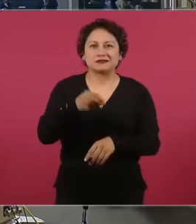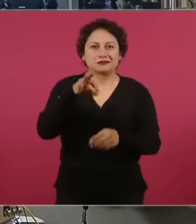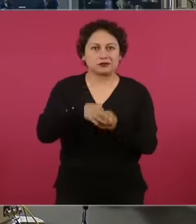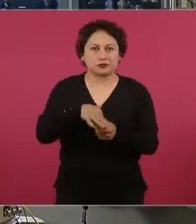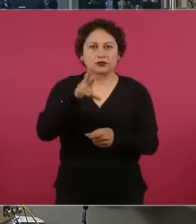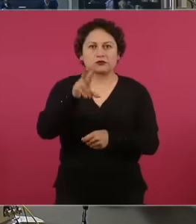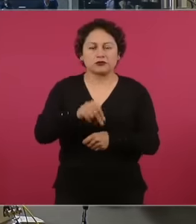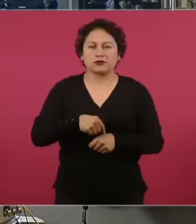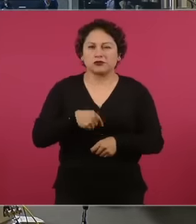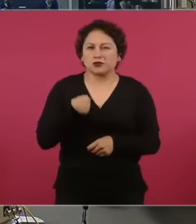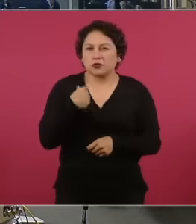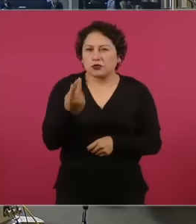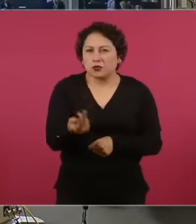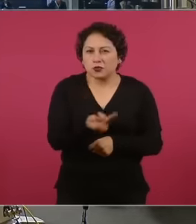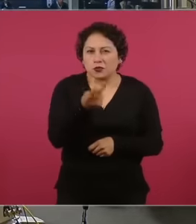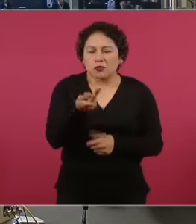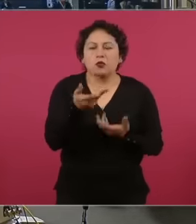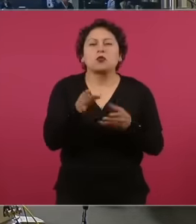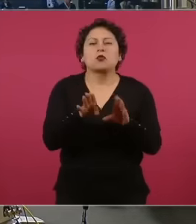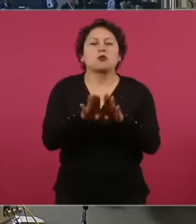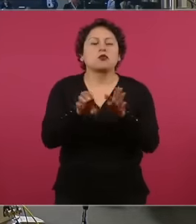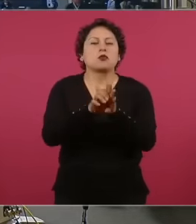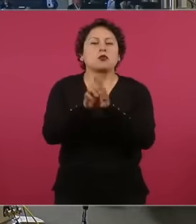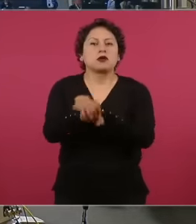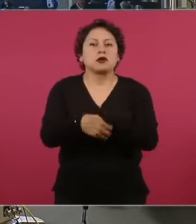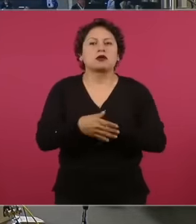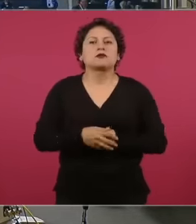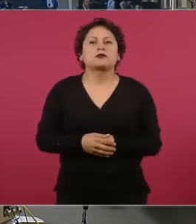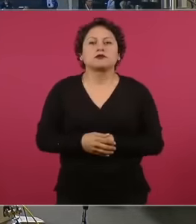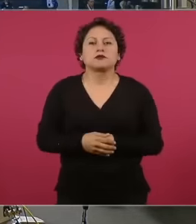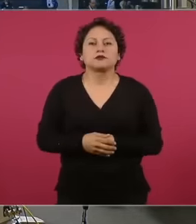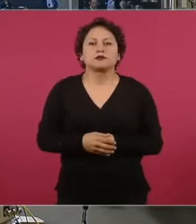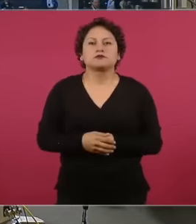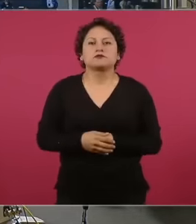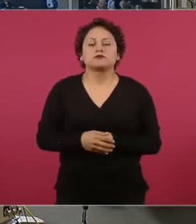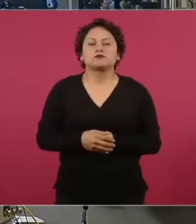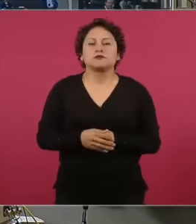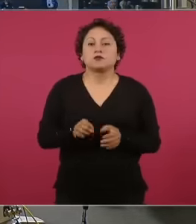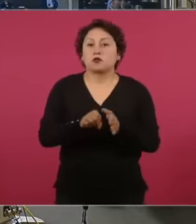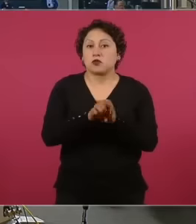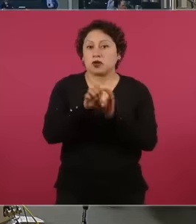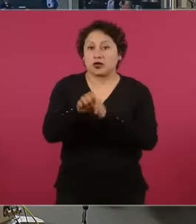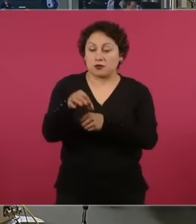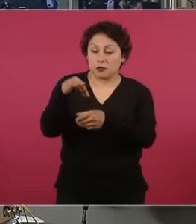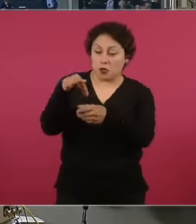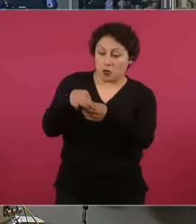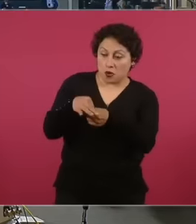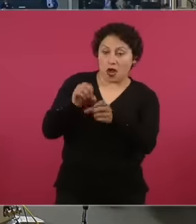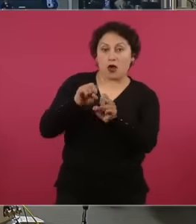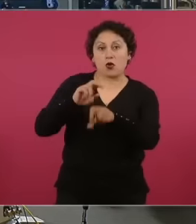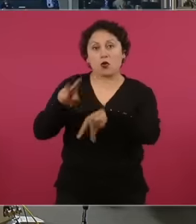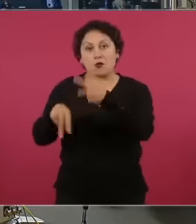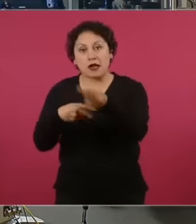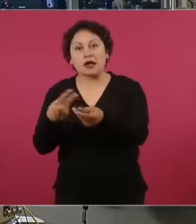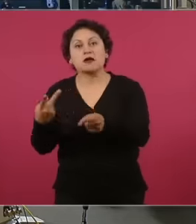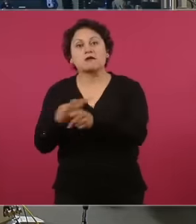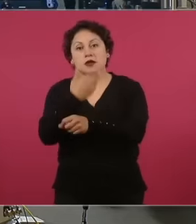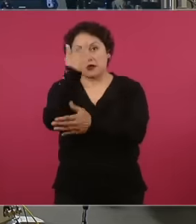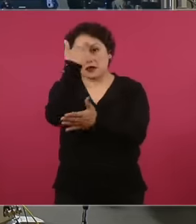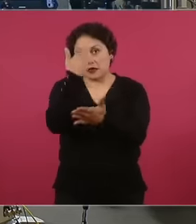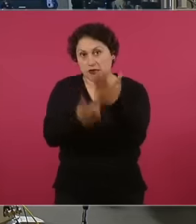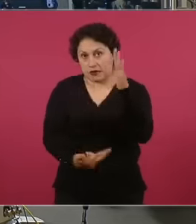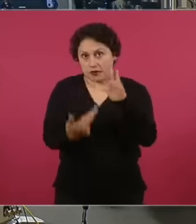cómo van a enfrentar el riesgo de que se haya caído o no en desacato, porque de hecho ya en las últimas horas se envió una